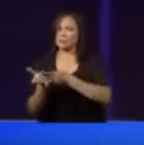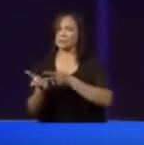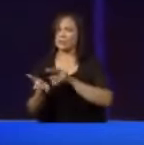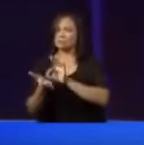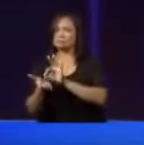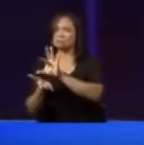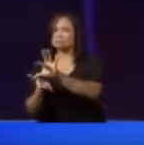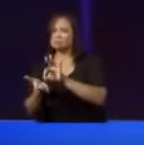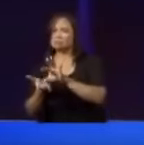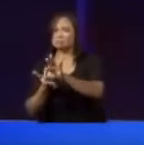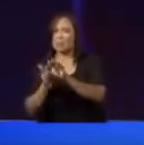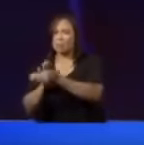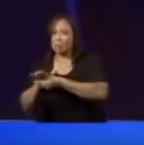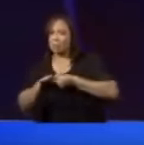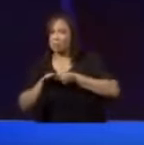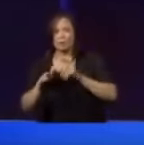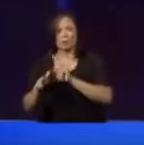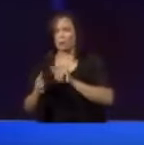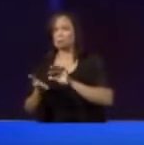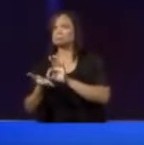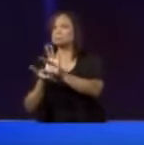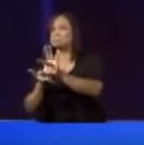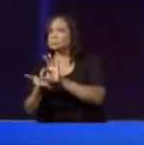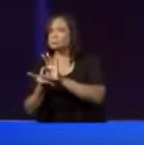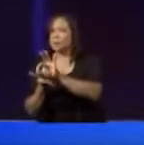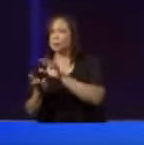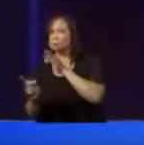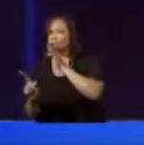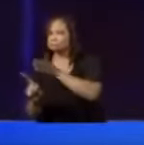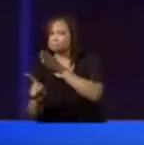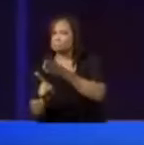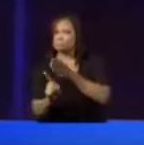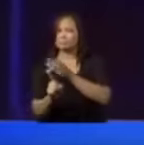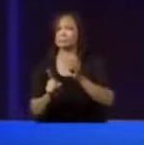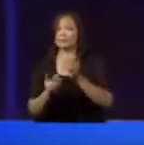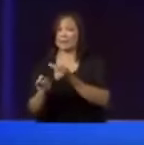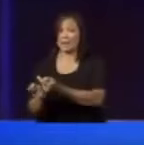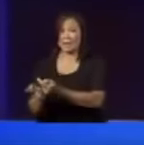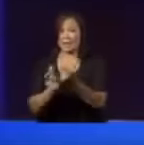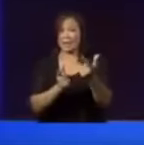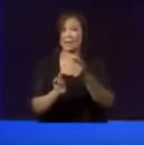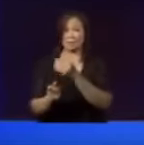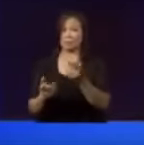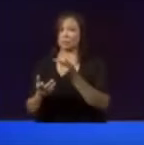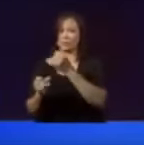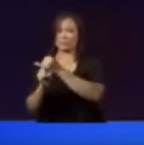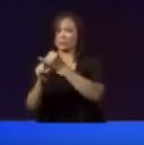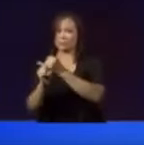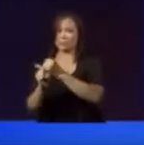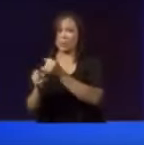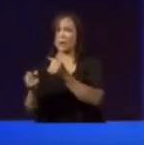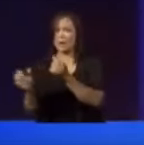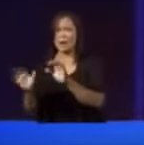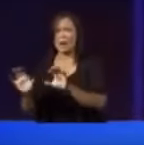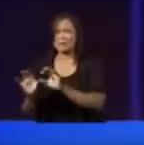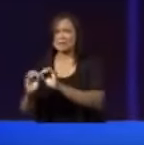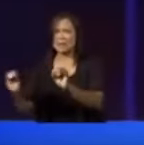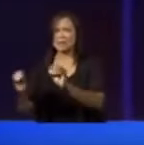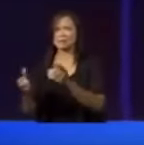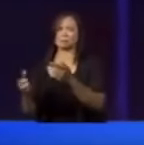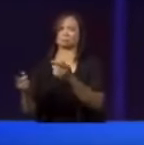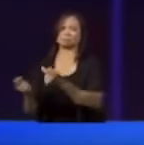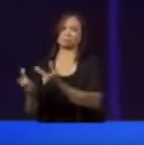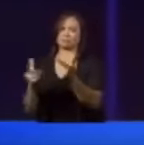honestidad en el uso de los recursos públicos, pero también incluso eliminando muchas instituciones. El